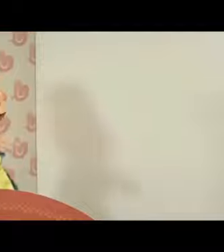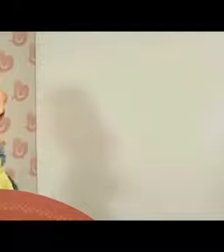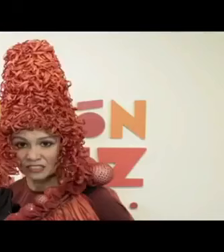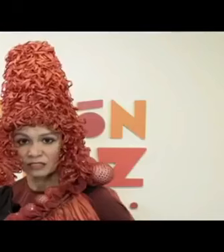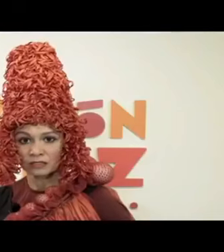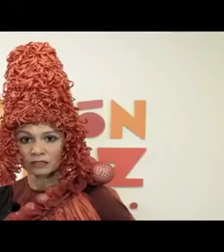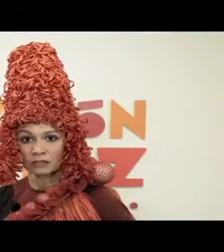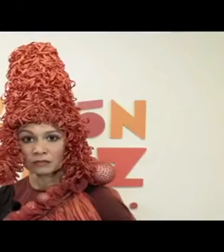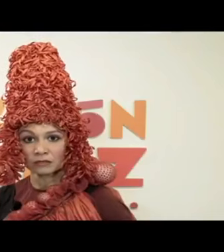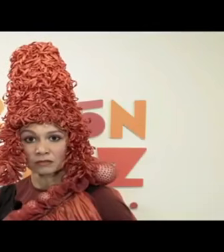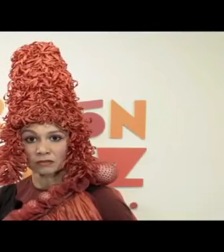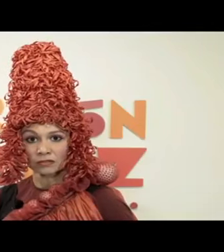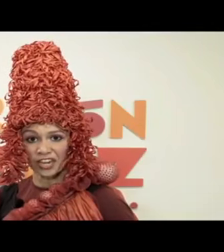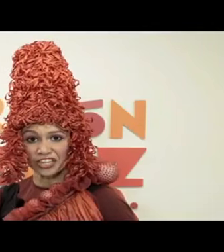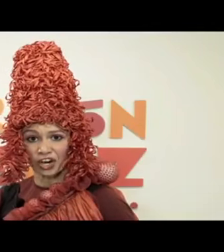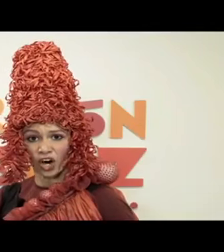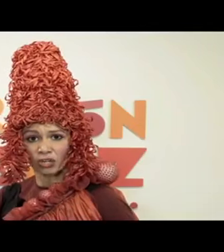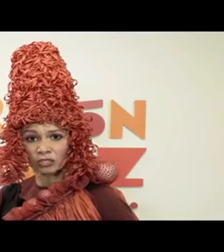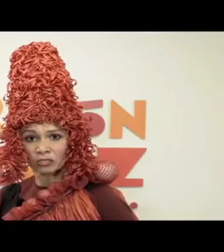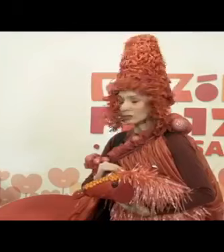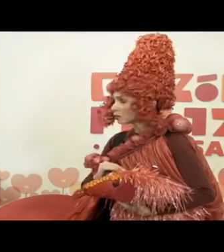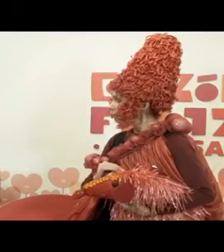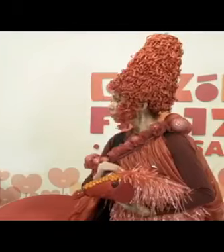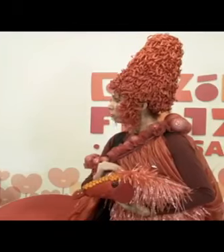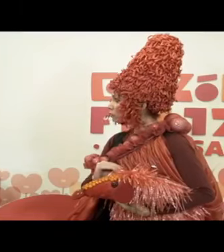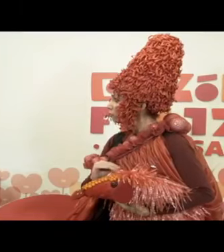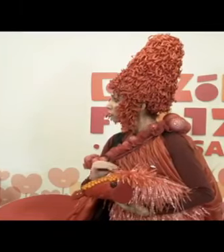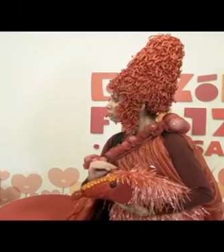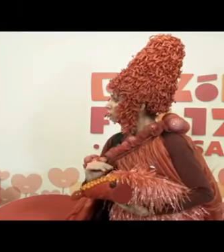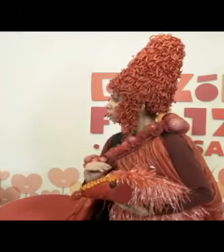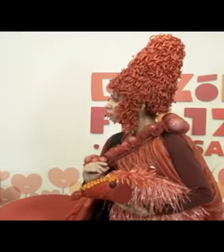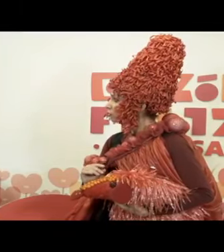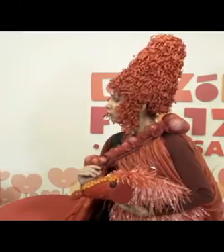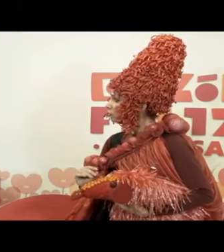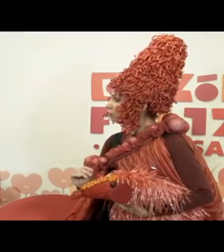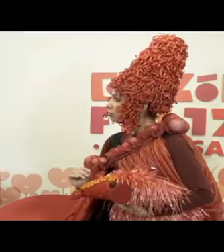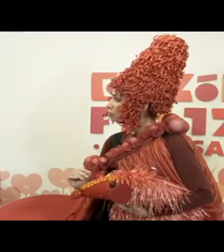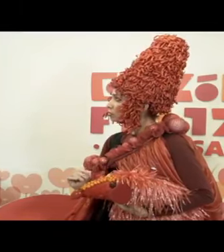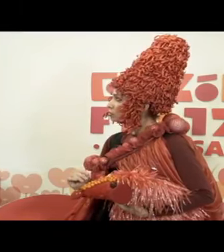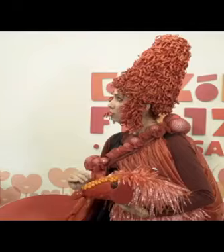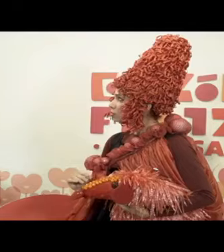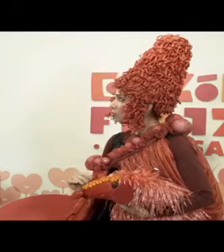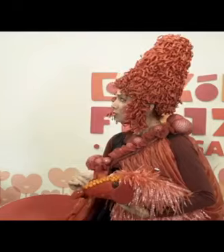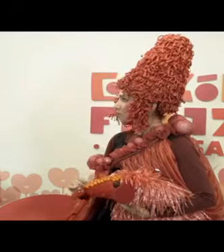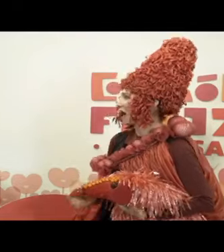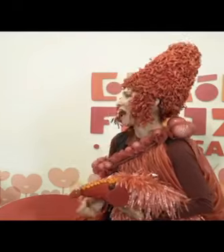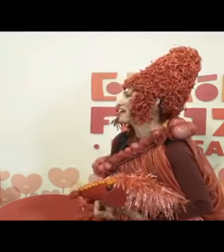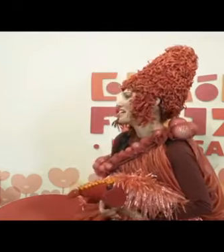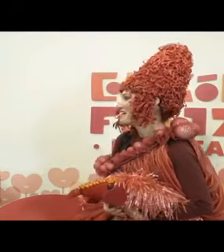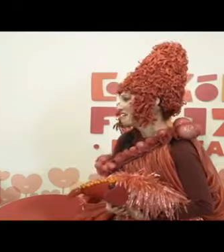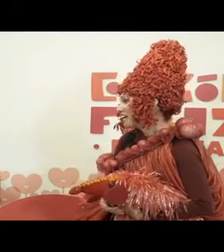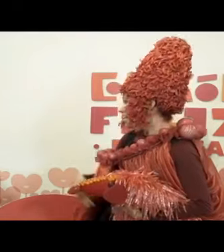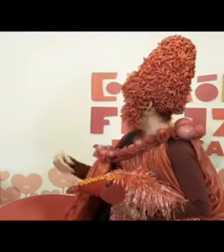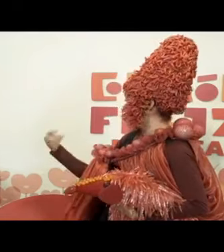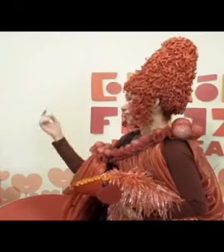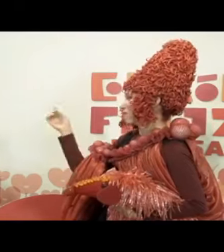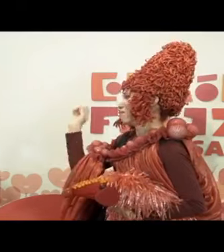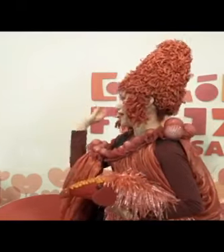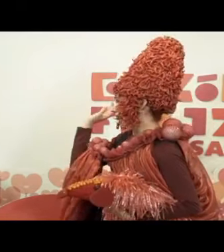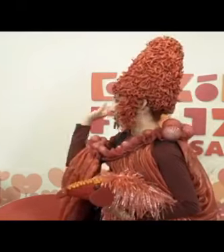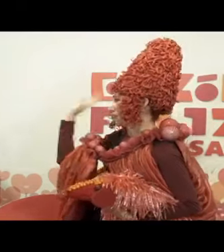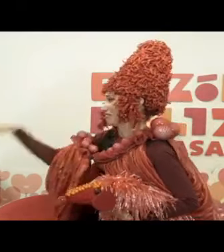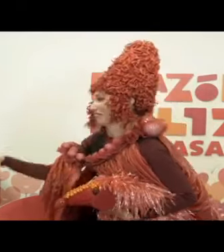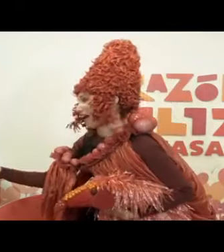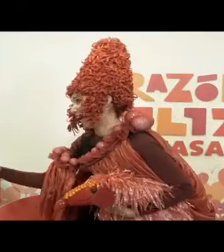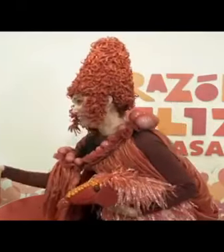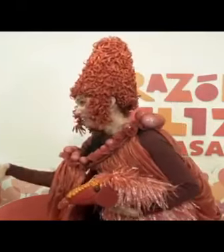su dueña. ¿Qué dijo? Nada, que me alegro haberla conocido, Floralia. Ay, y yo